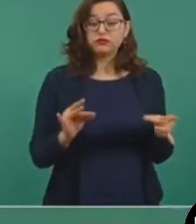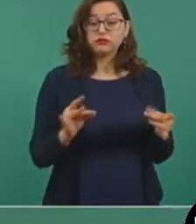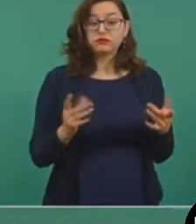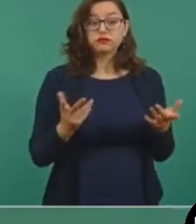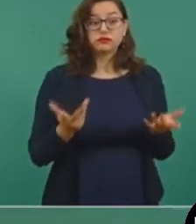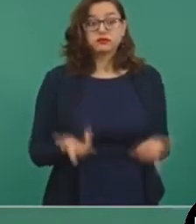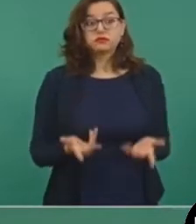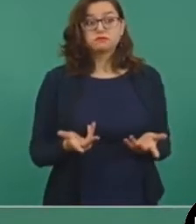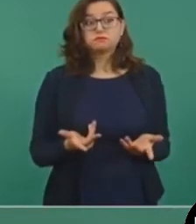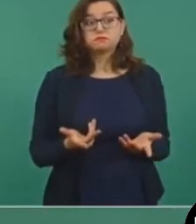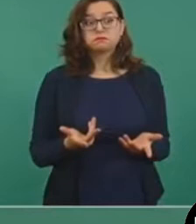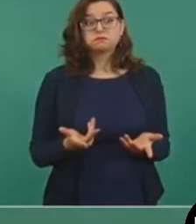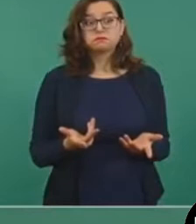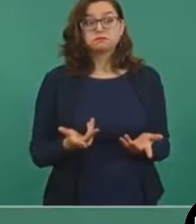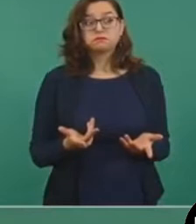era como una